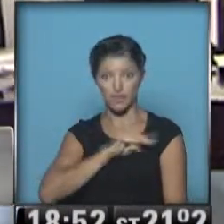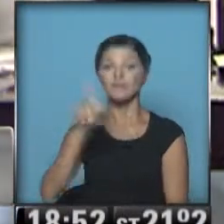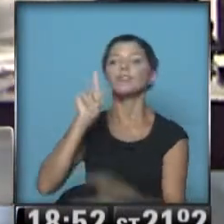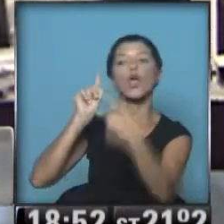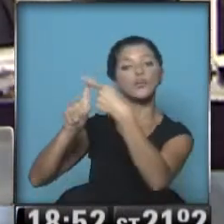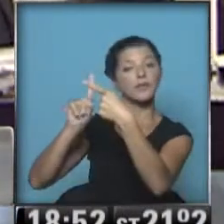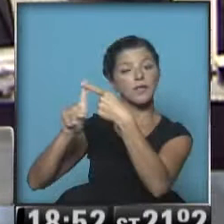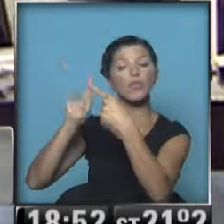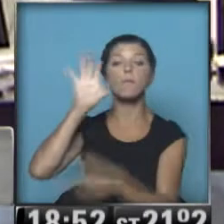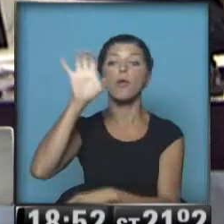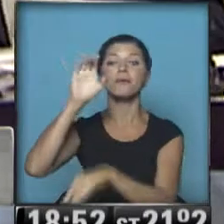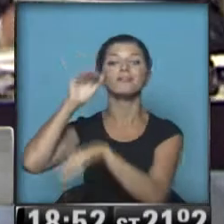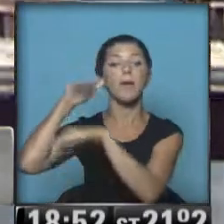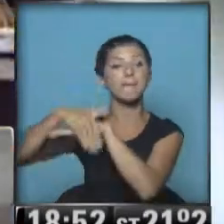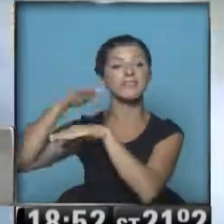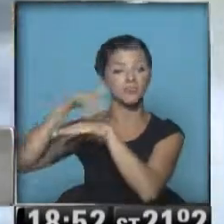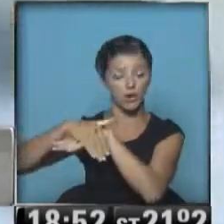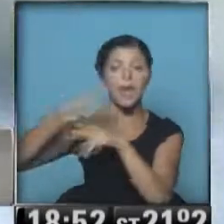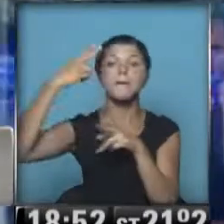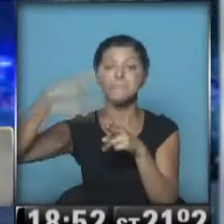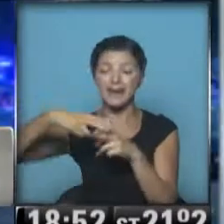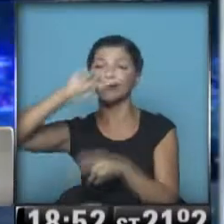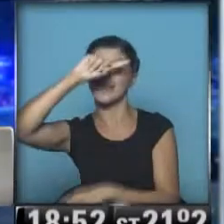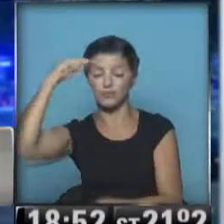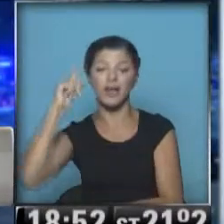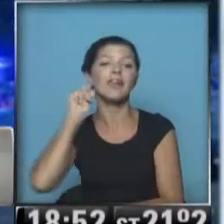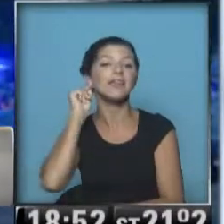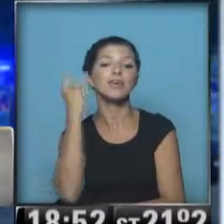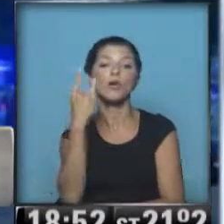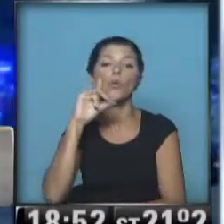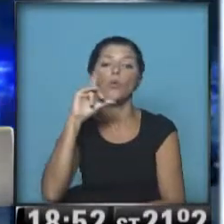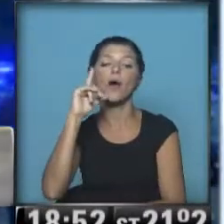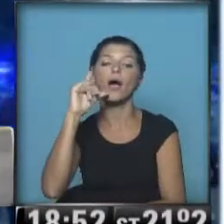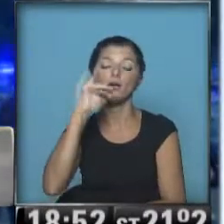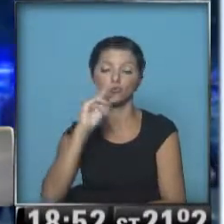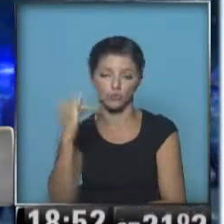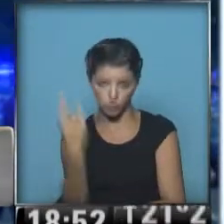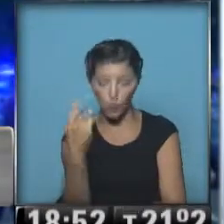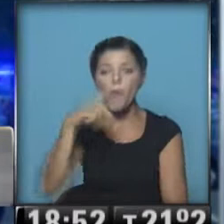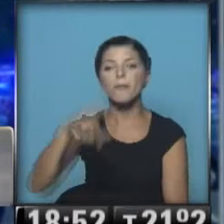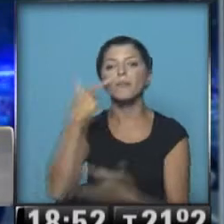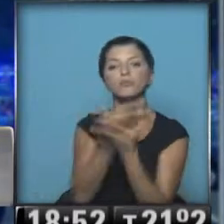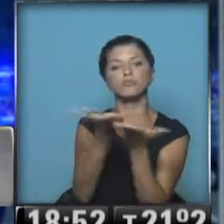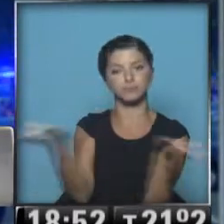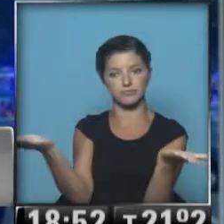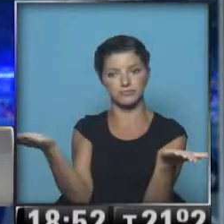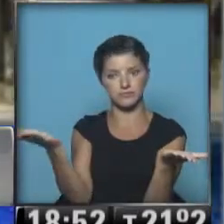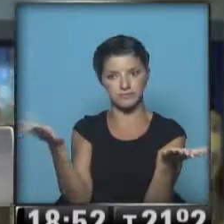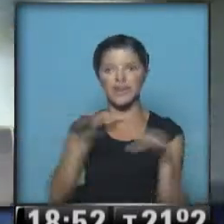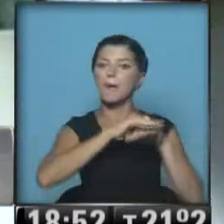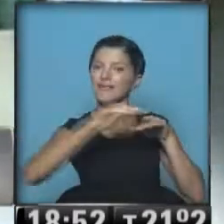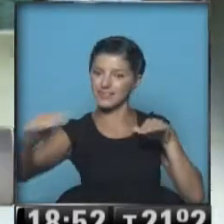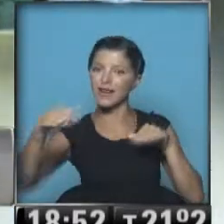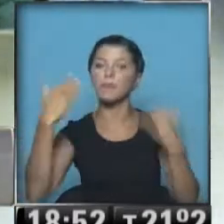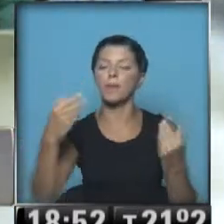de Misiones, específicamente con el Parque Nacional Iguazú, en donde vamos a inaugurar las pasarelas de retorno del Paseo Superior para